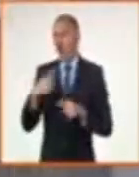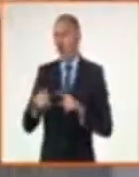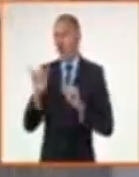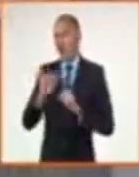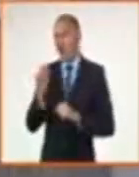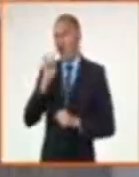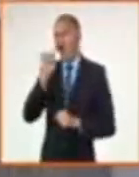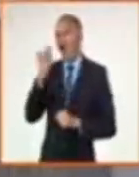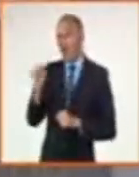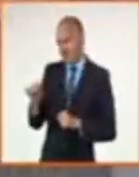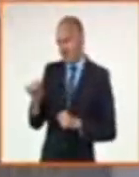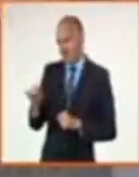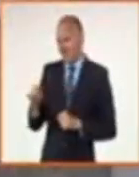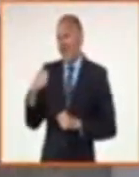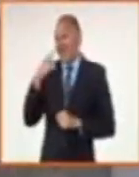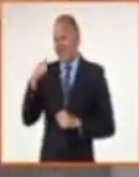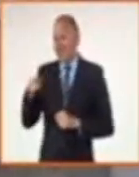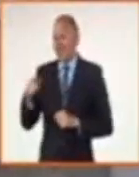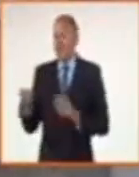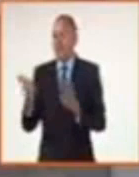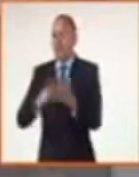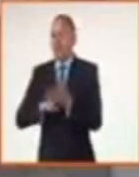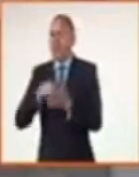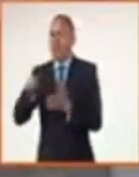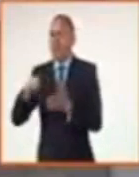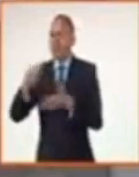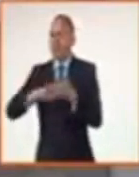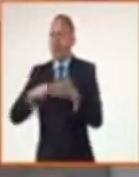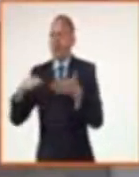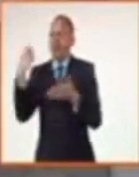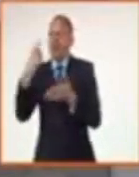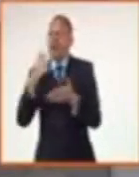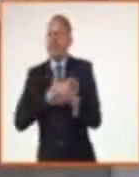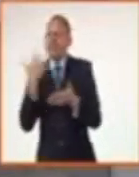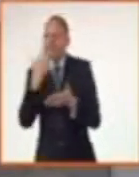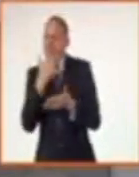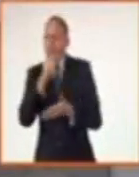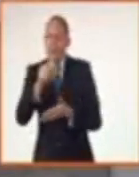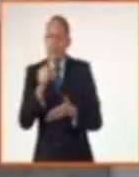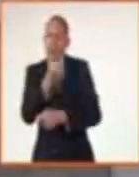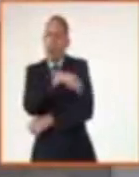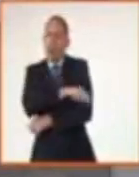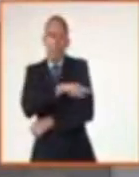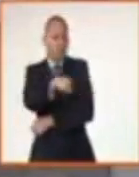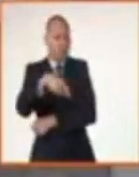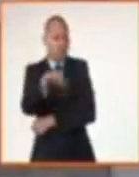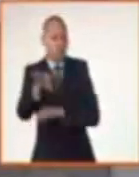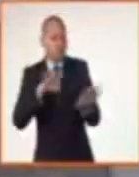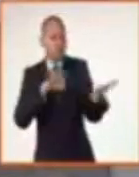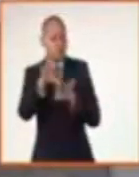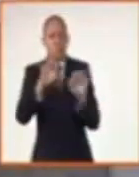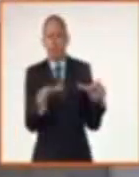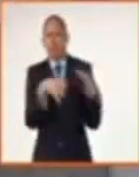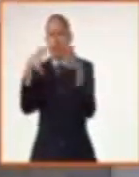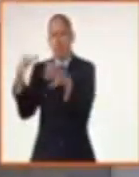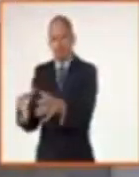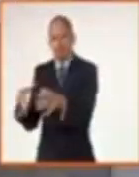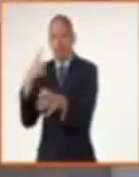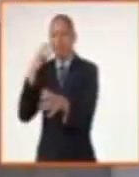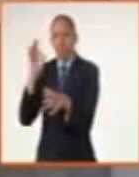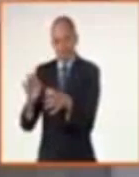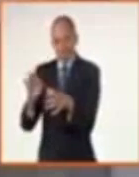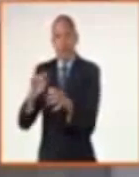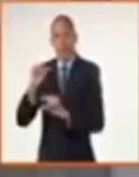elegida en la Asamblea del Poder Popular. La base está subiendo al máximo órgano de decisión en cuanto a la legislación